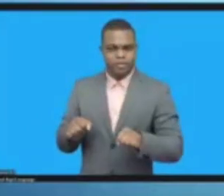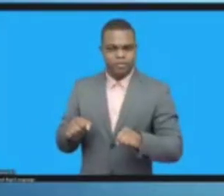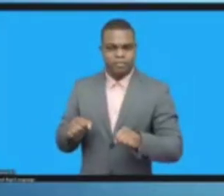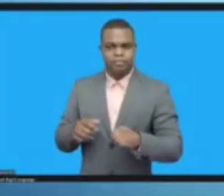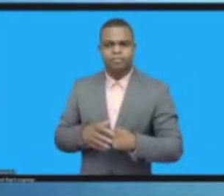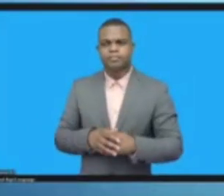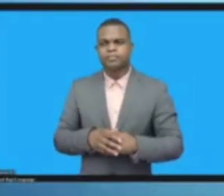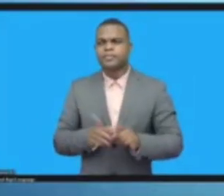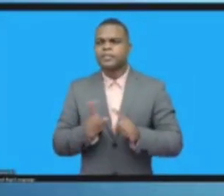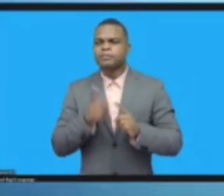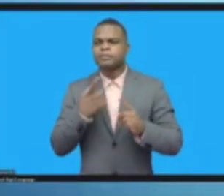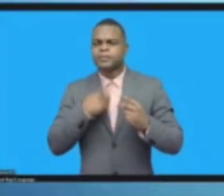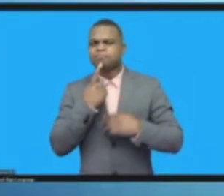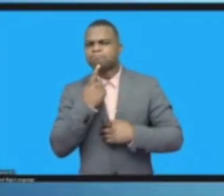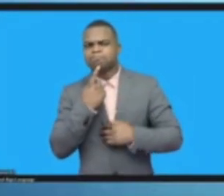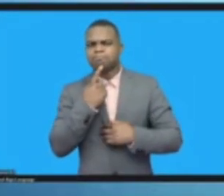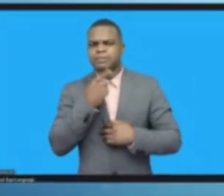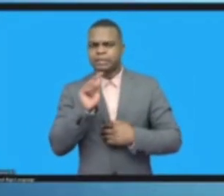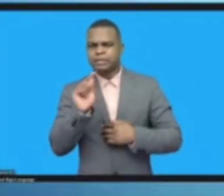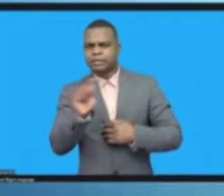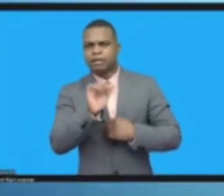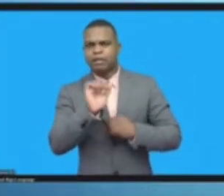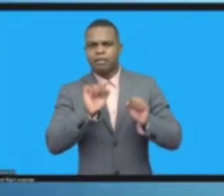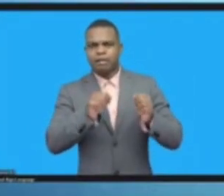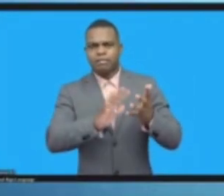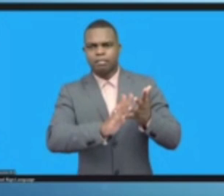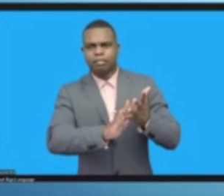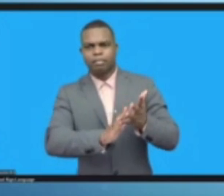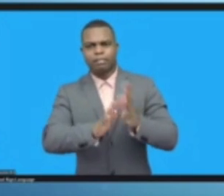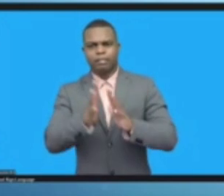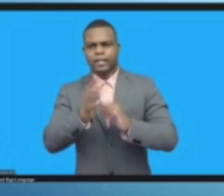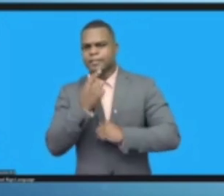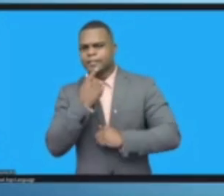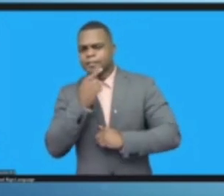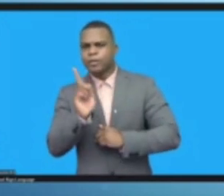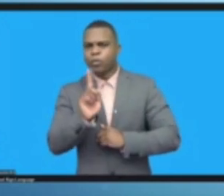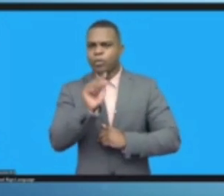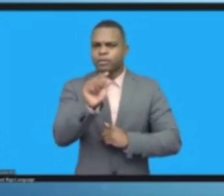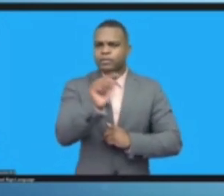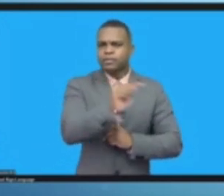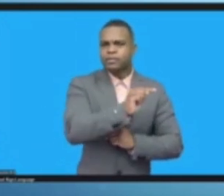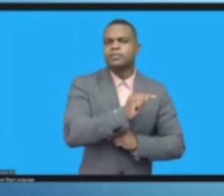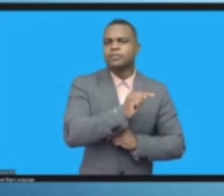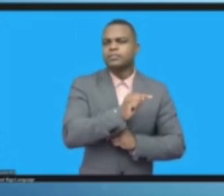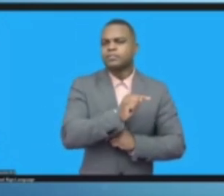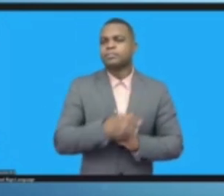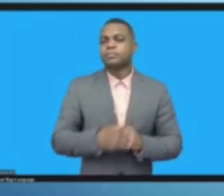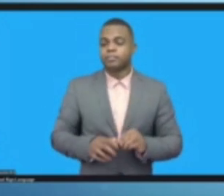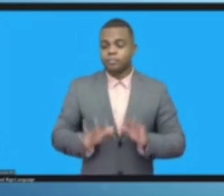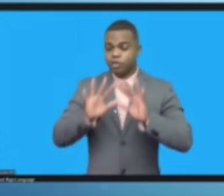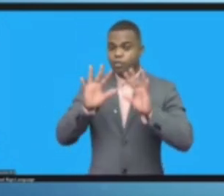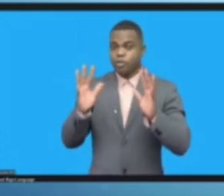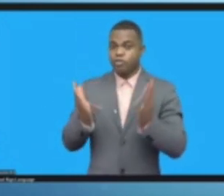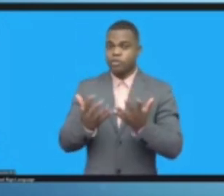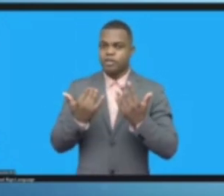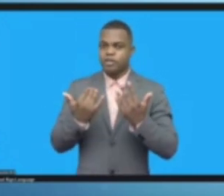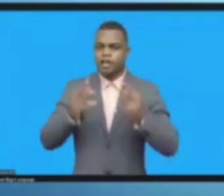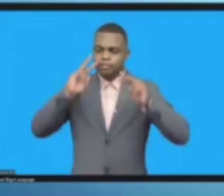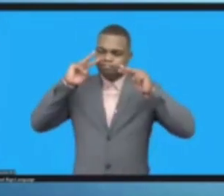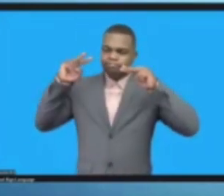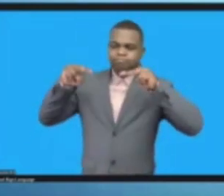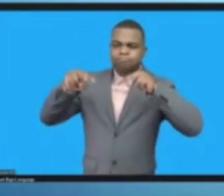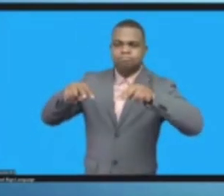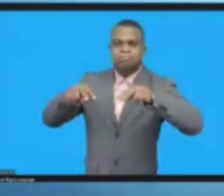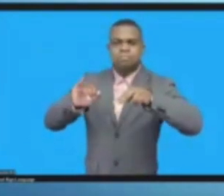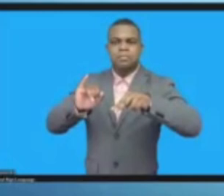igf el panel de líderes el Mac y los participantes del igf se espera que arrojen luz